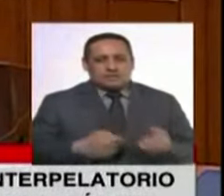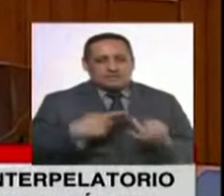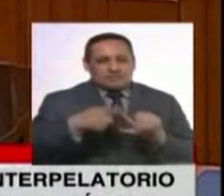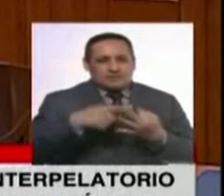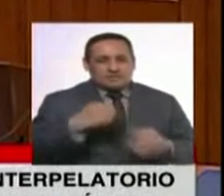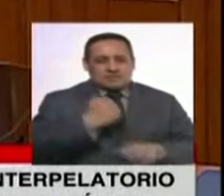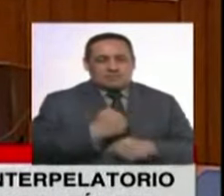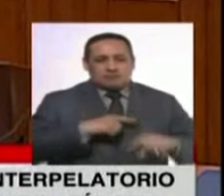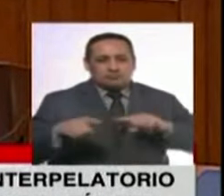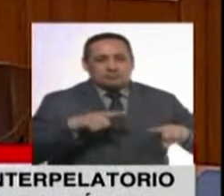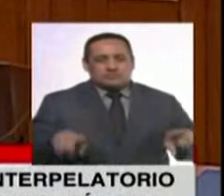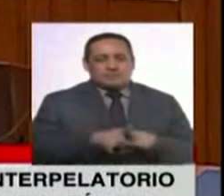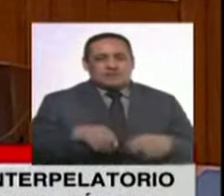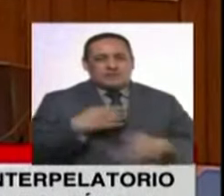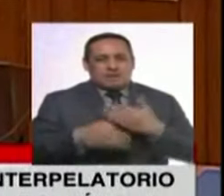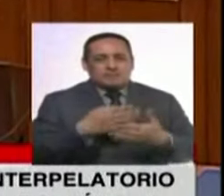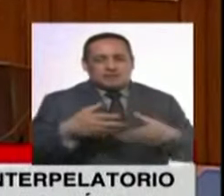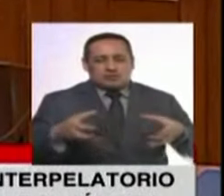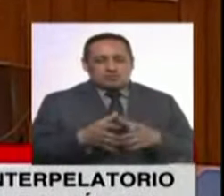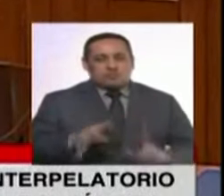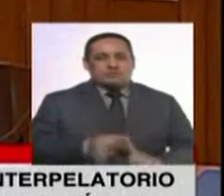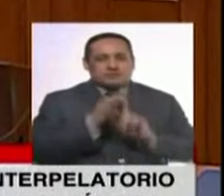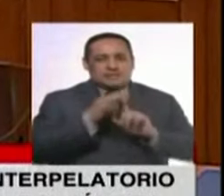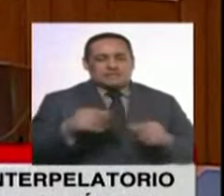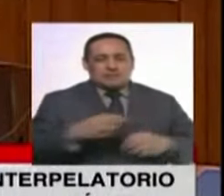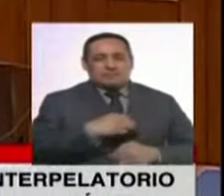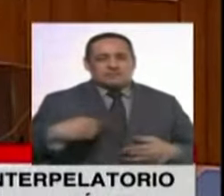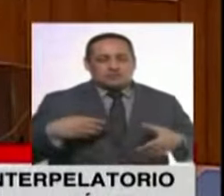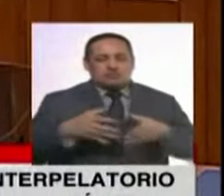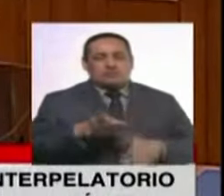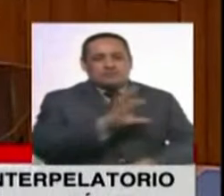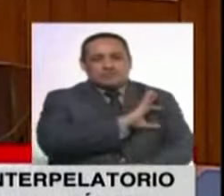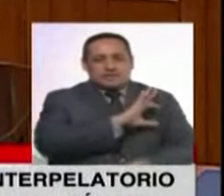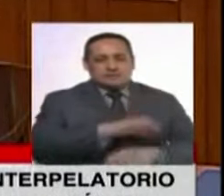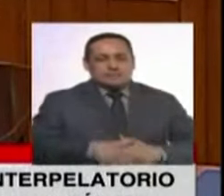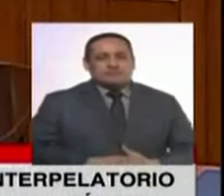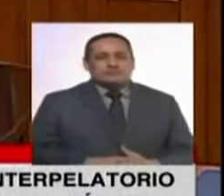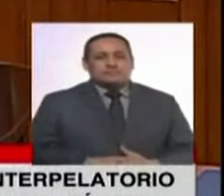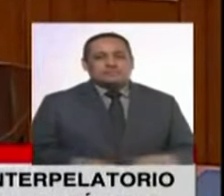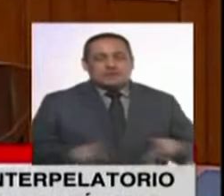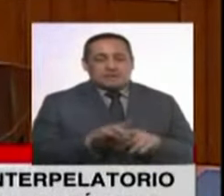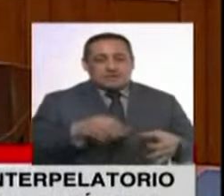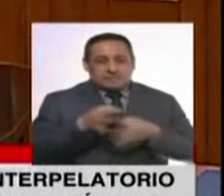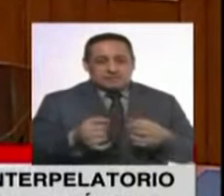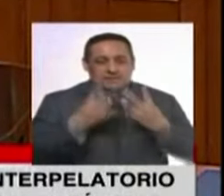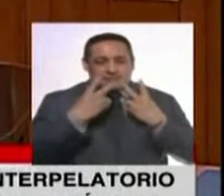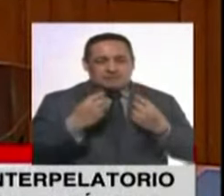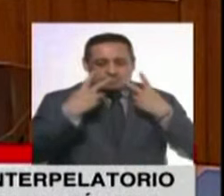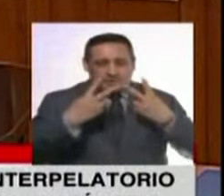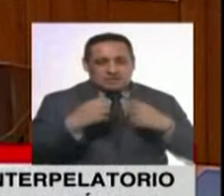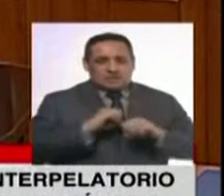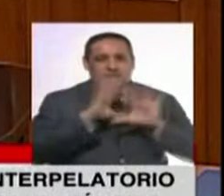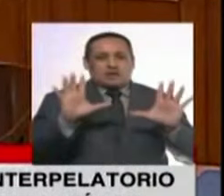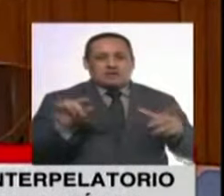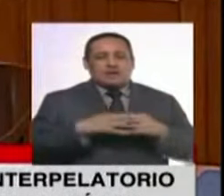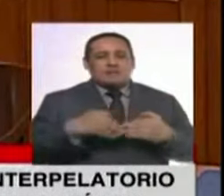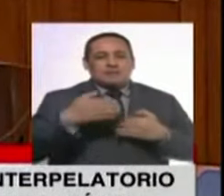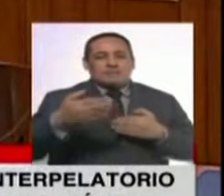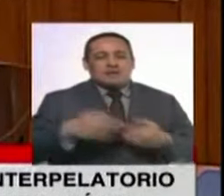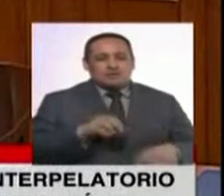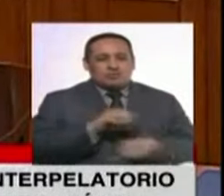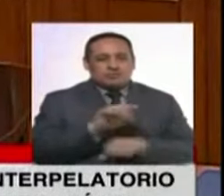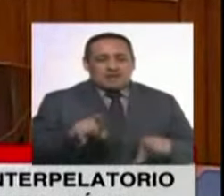actos de diligencia que debe llevar a cabo el equipo especial del ministerio público cabe aclarar a sí mismo que más allá